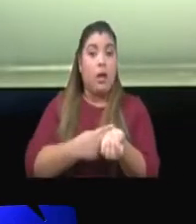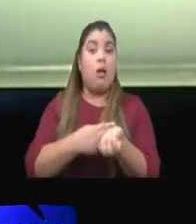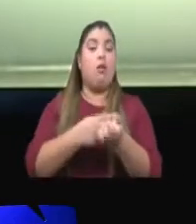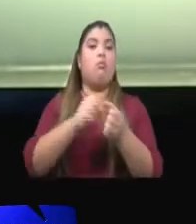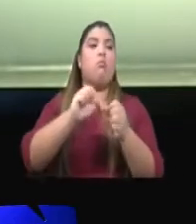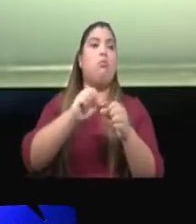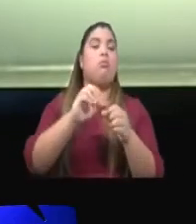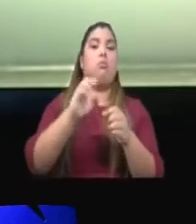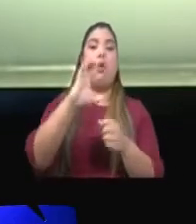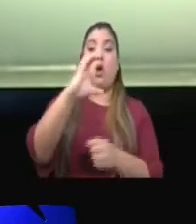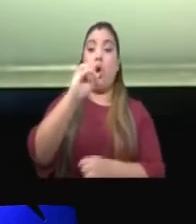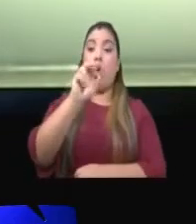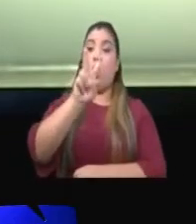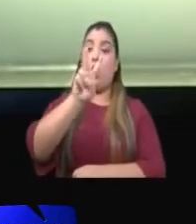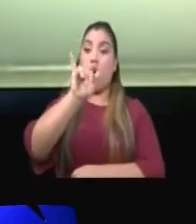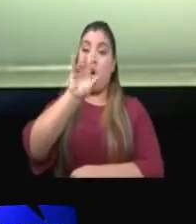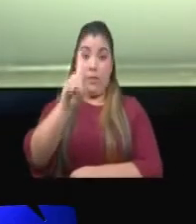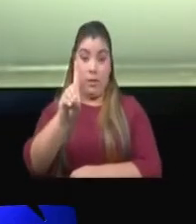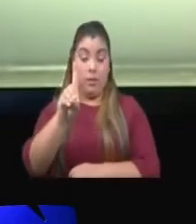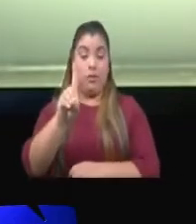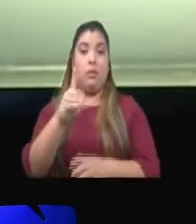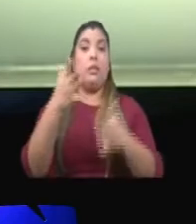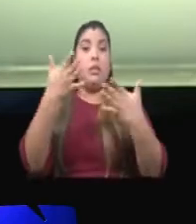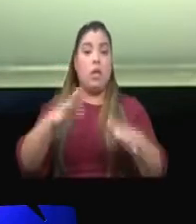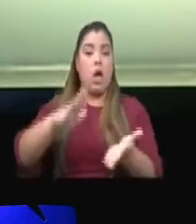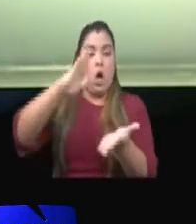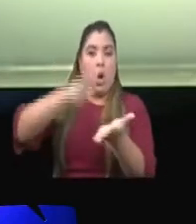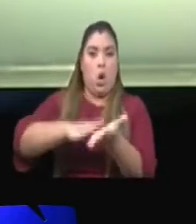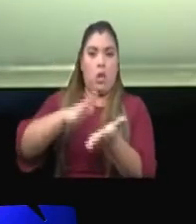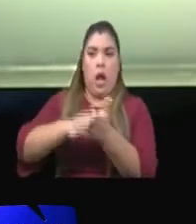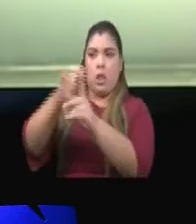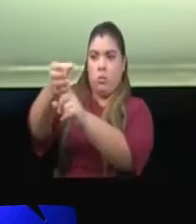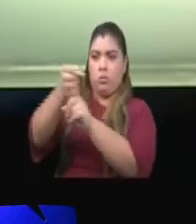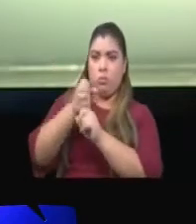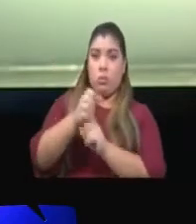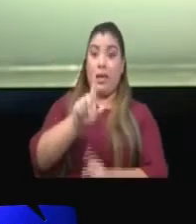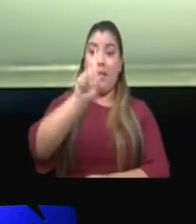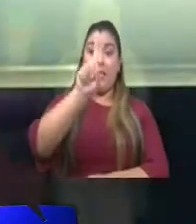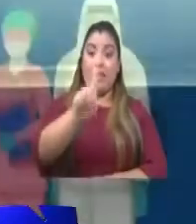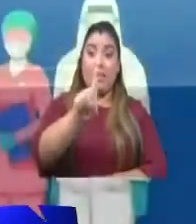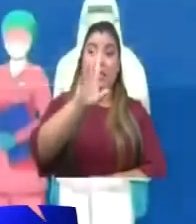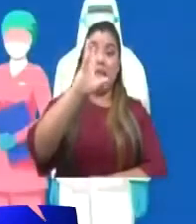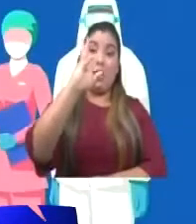hemos nombrado 160 enfermeras